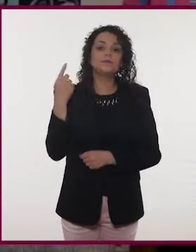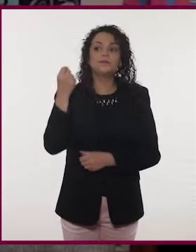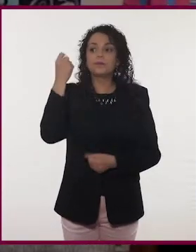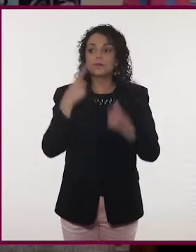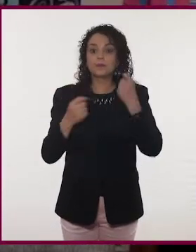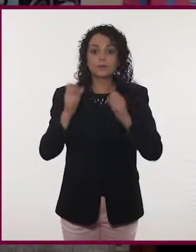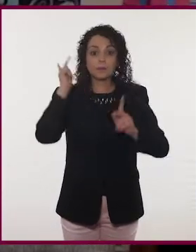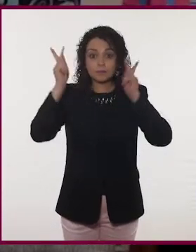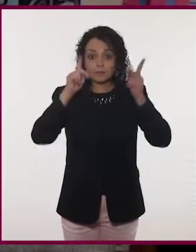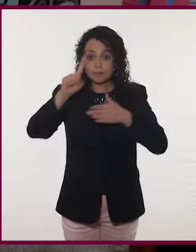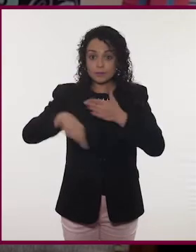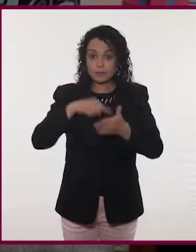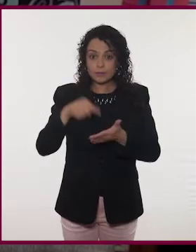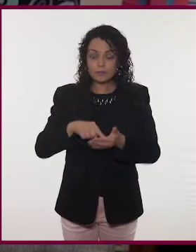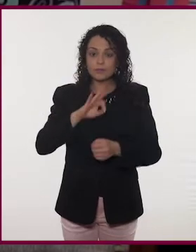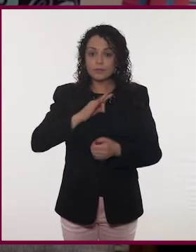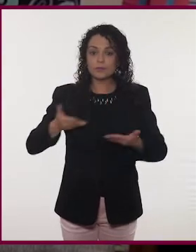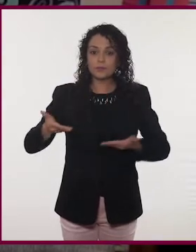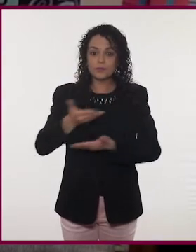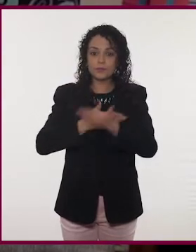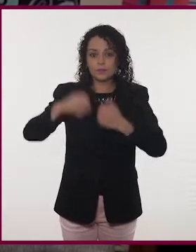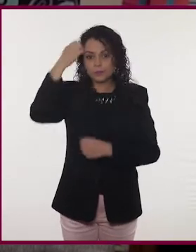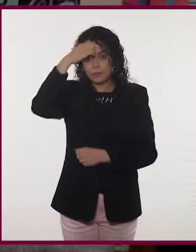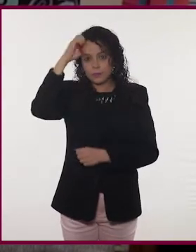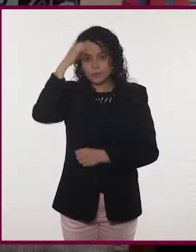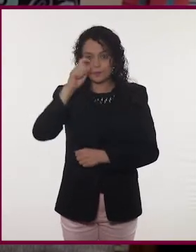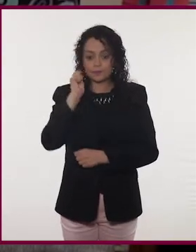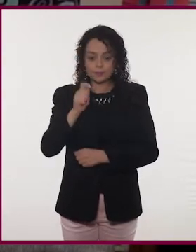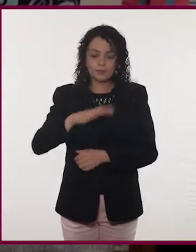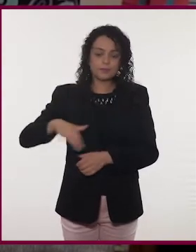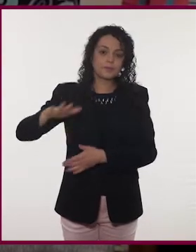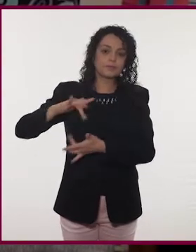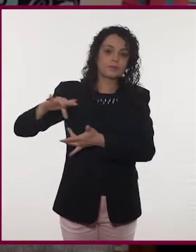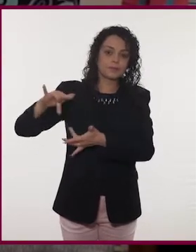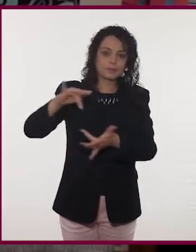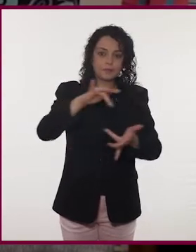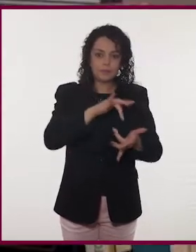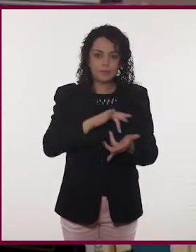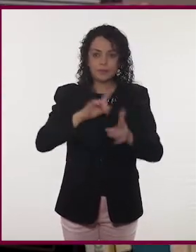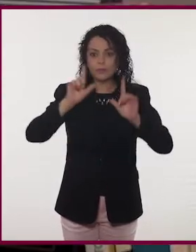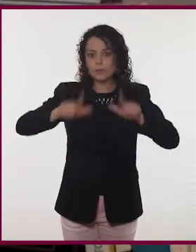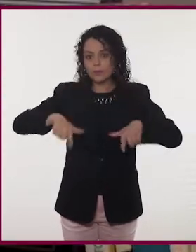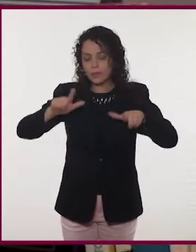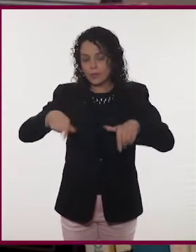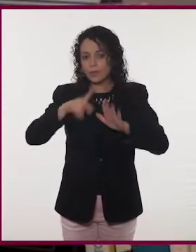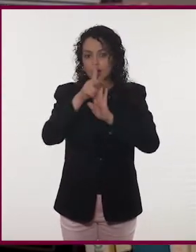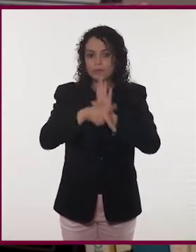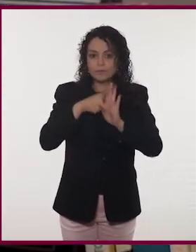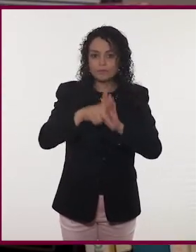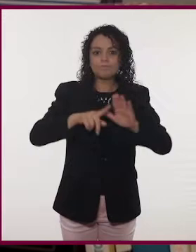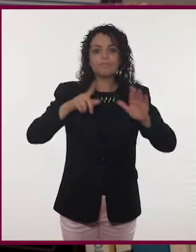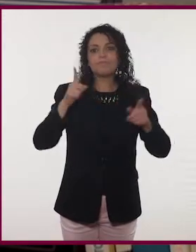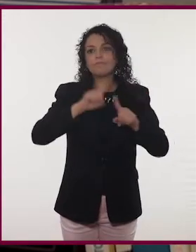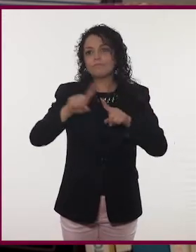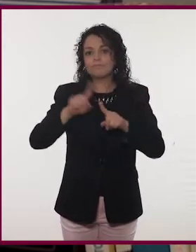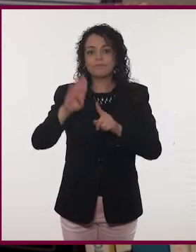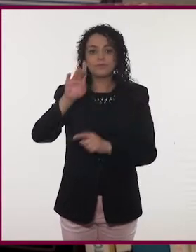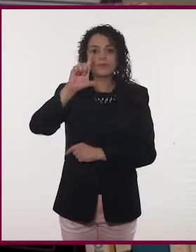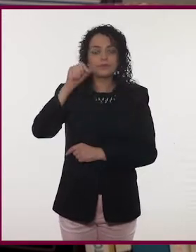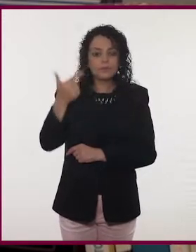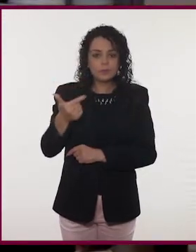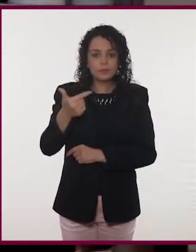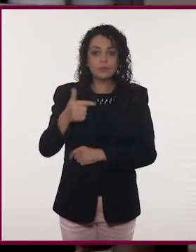visitamos algunos de estos espacios, compartamos las experiencias vividas en nuestras redes sociales, canales de video,